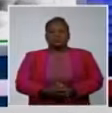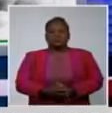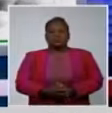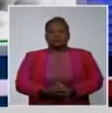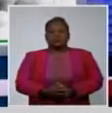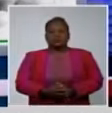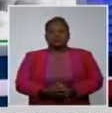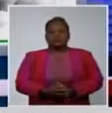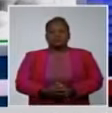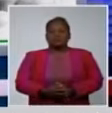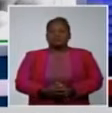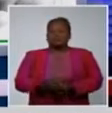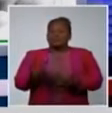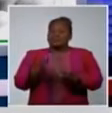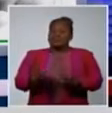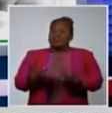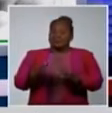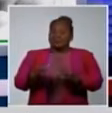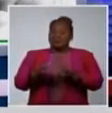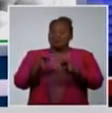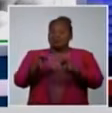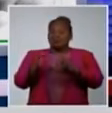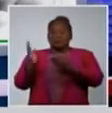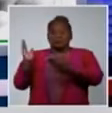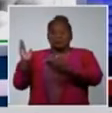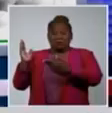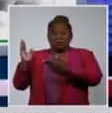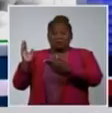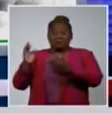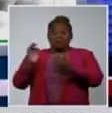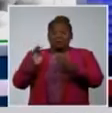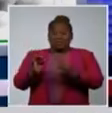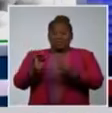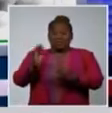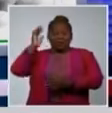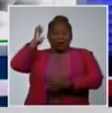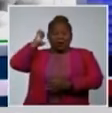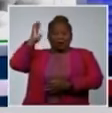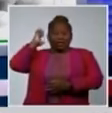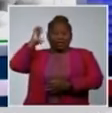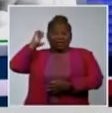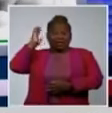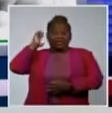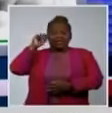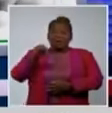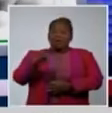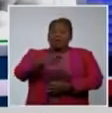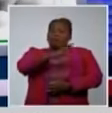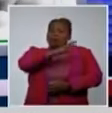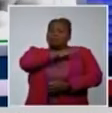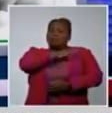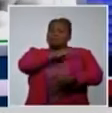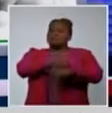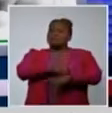mensaje siempre que dejamos de nuestra conferencia de prensa para la mayor auto responsabilidad de cada uno de nosotros y